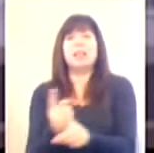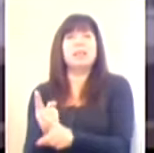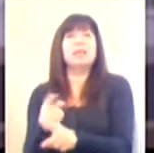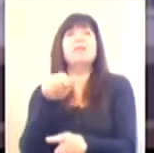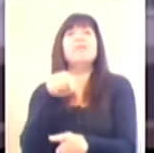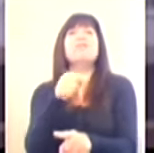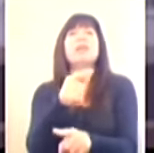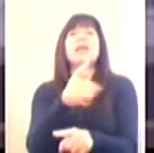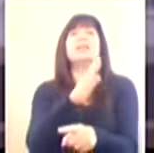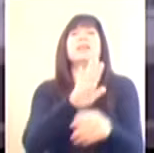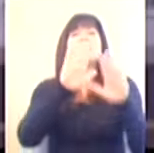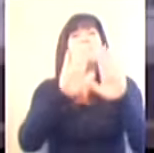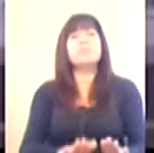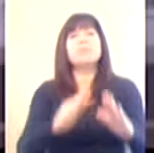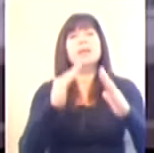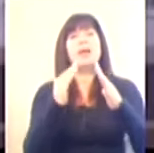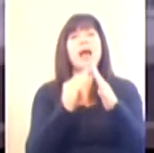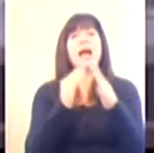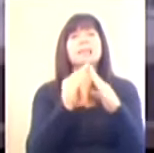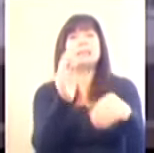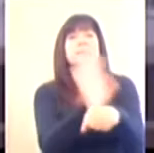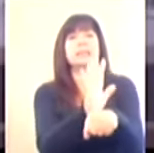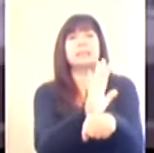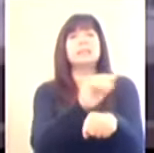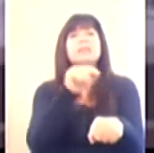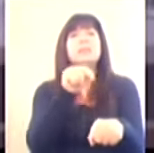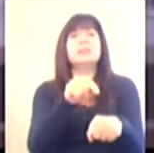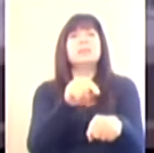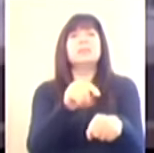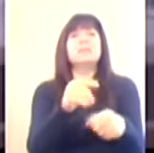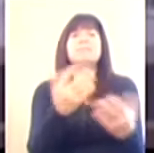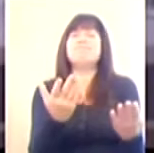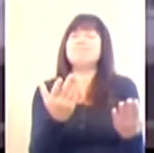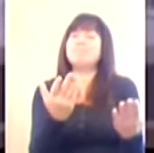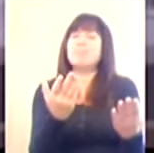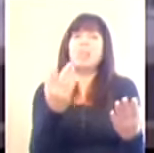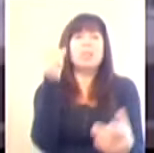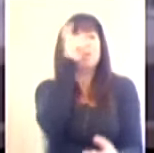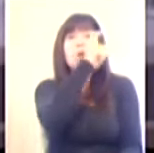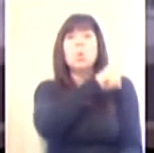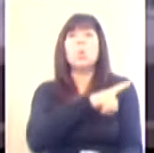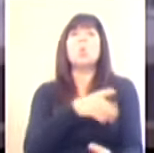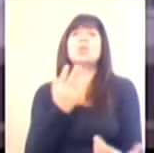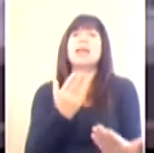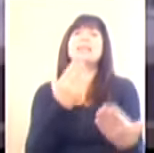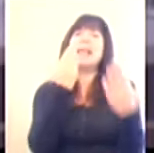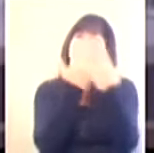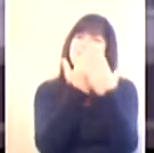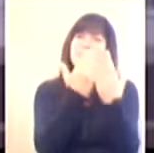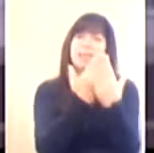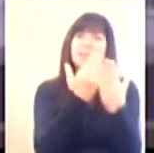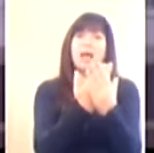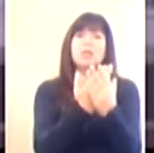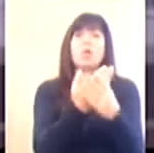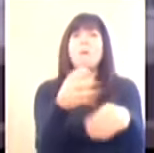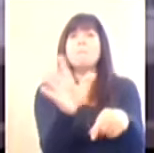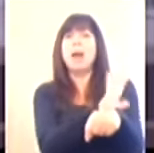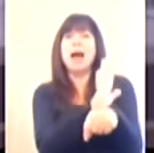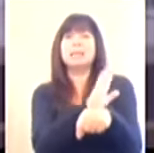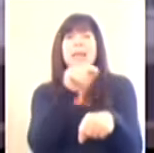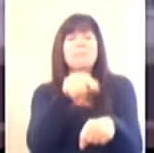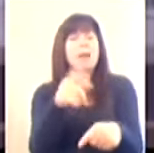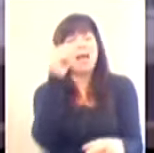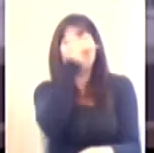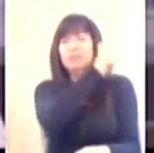cuarentena. Y con la dificultad, ¿no es cierto?, de estar enfrentando la pandemia más compleja que ha enfrentado nuestro país. Y lo que es la invitación